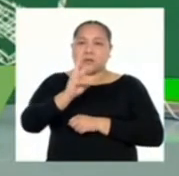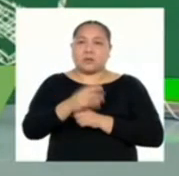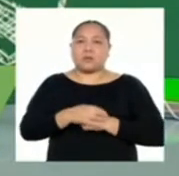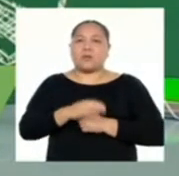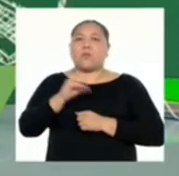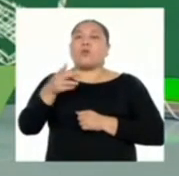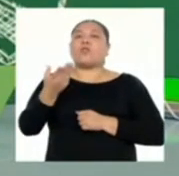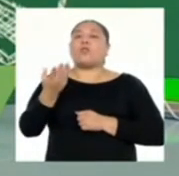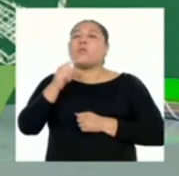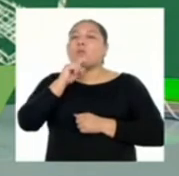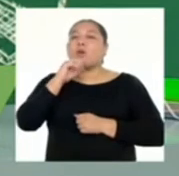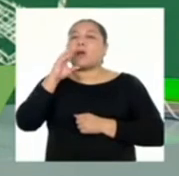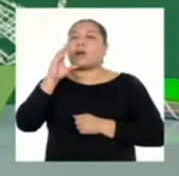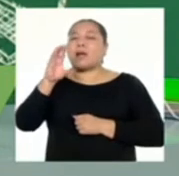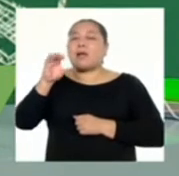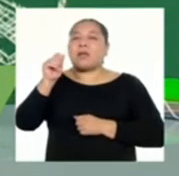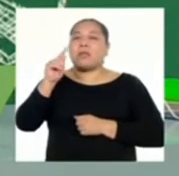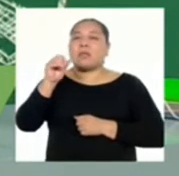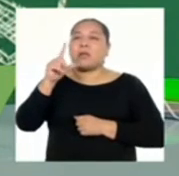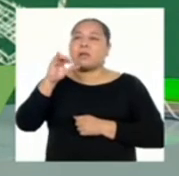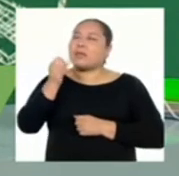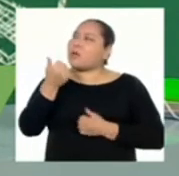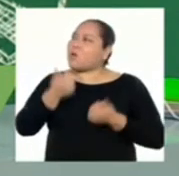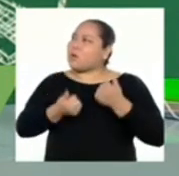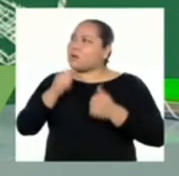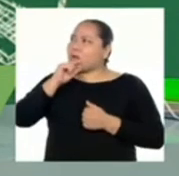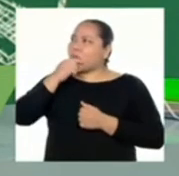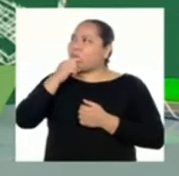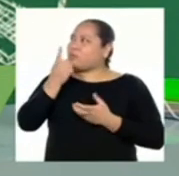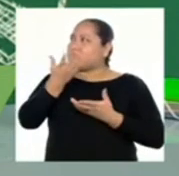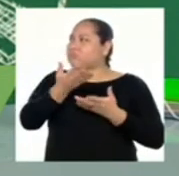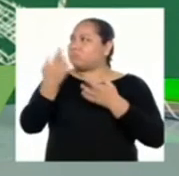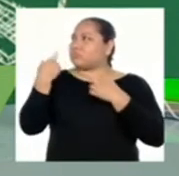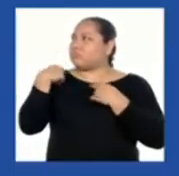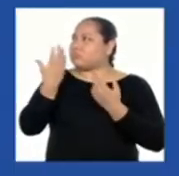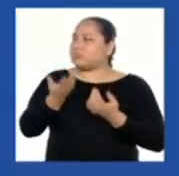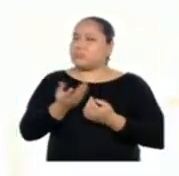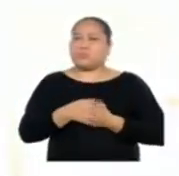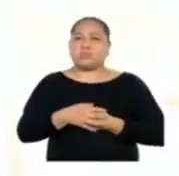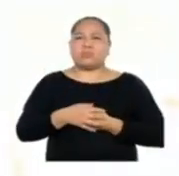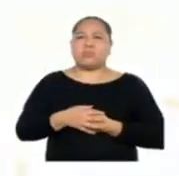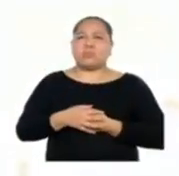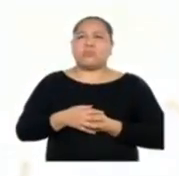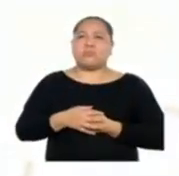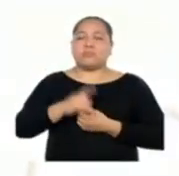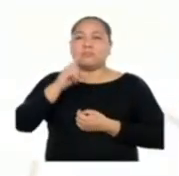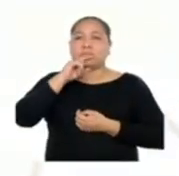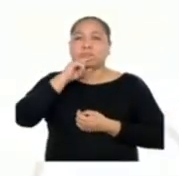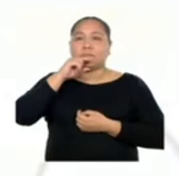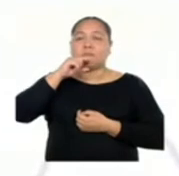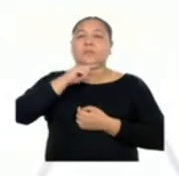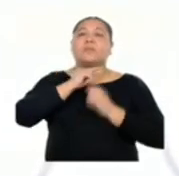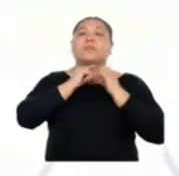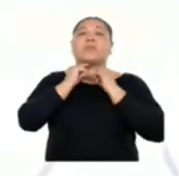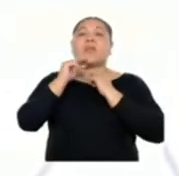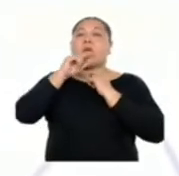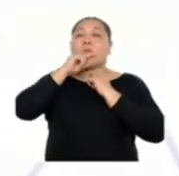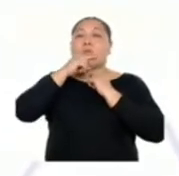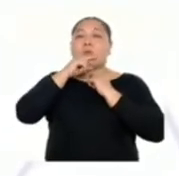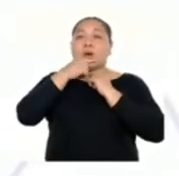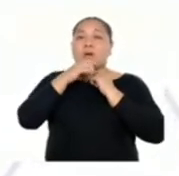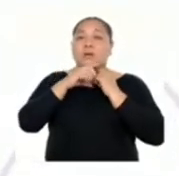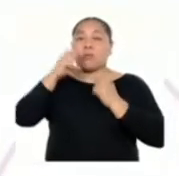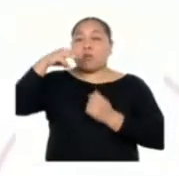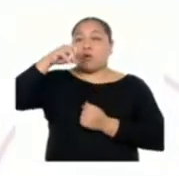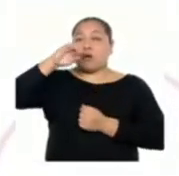¿Y cuál era la situación de las mujeres dentro de los conventos y casas de recogimiento? Las monjas de familias